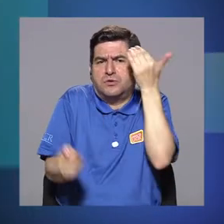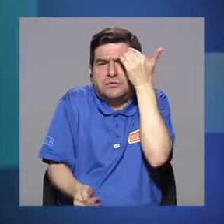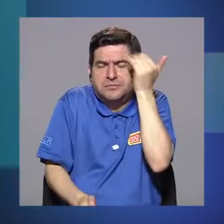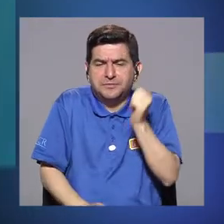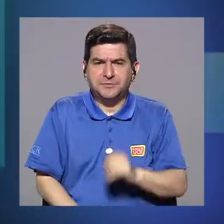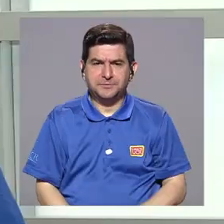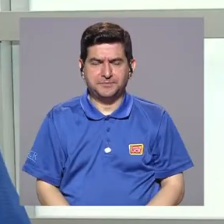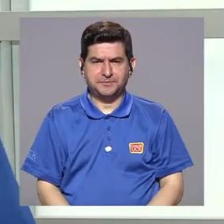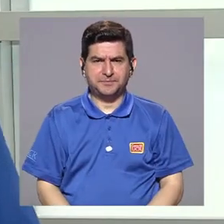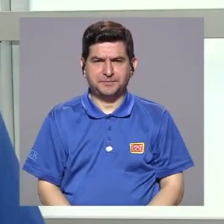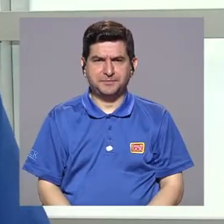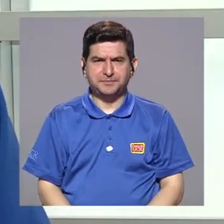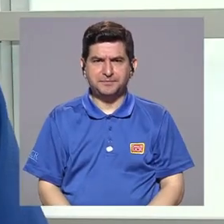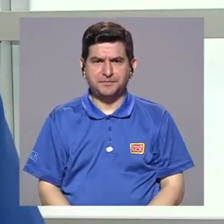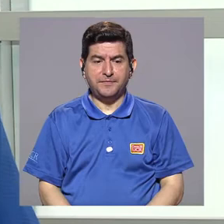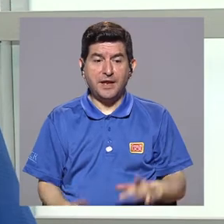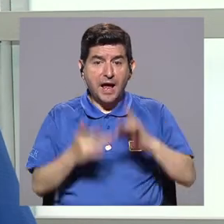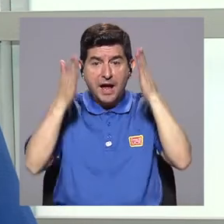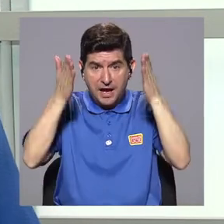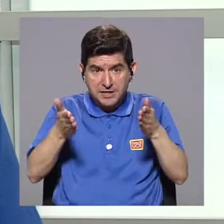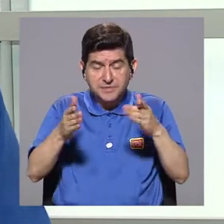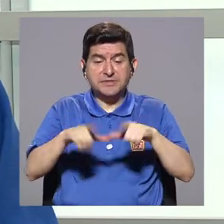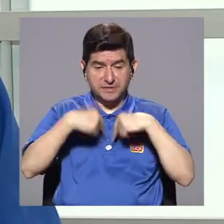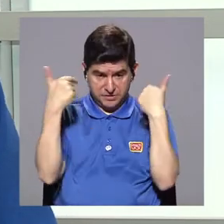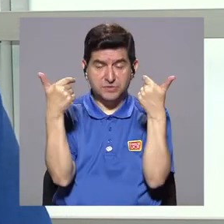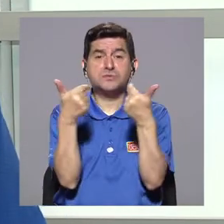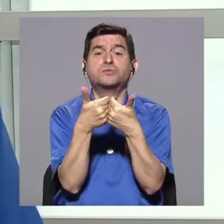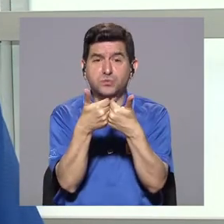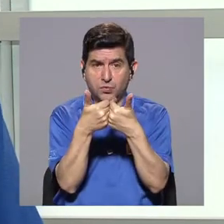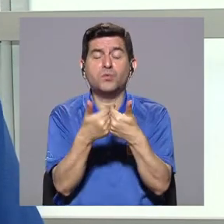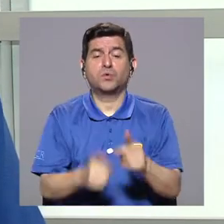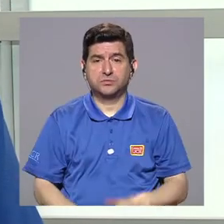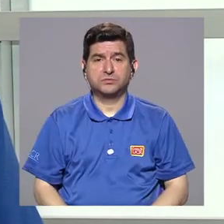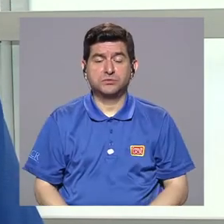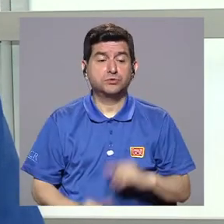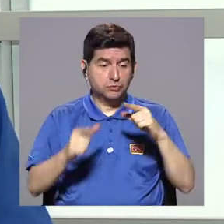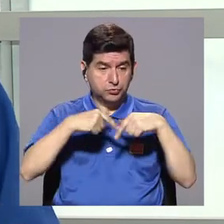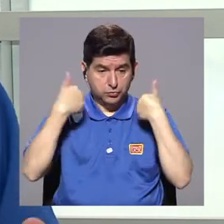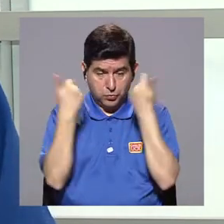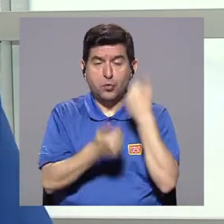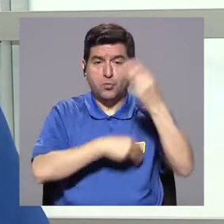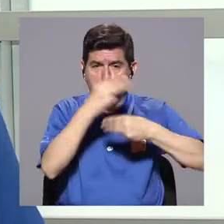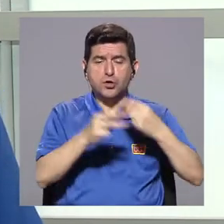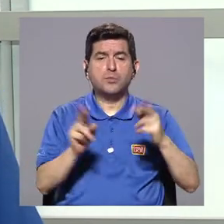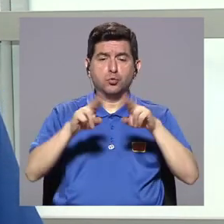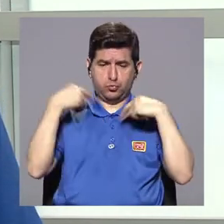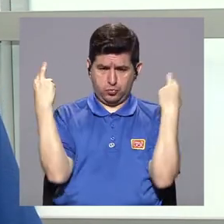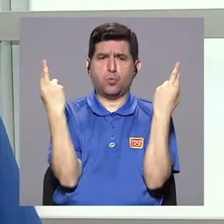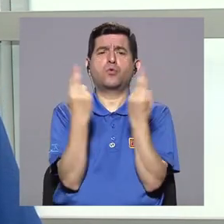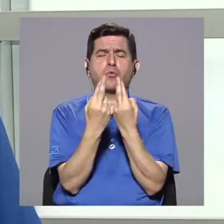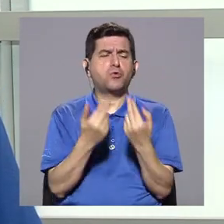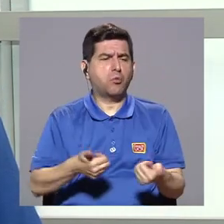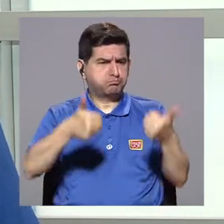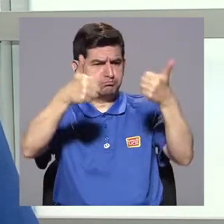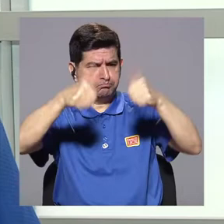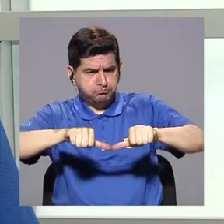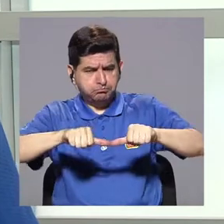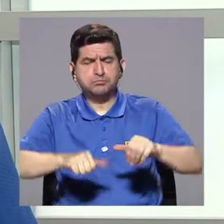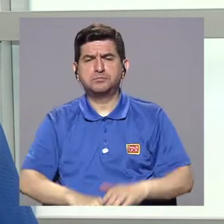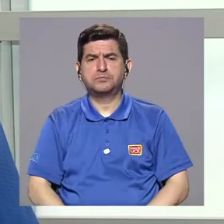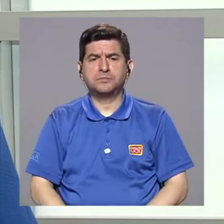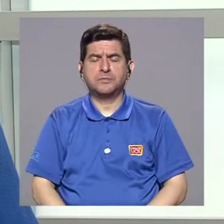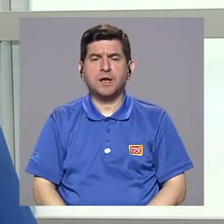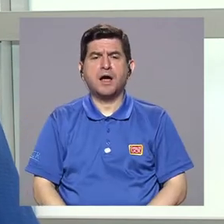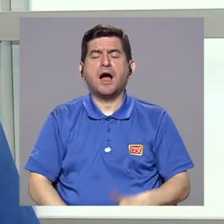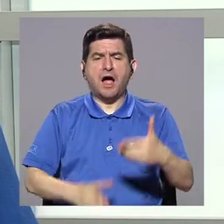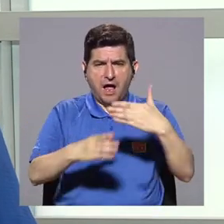las vacunas? Hay, digamos, expertos, paneles de expertos, grupos mundiales que se reúnen y se ponen de acuerdo y